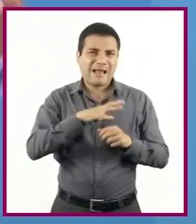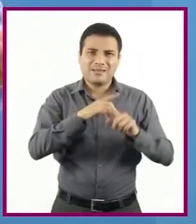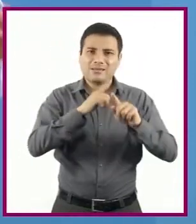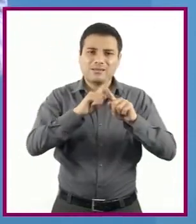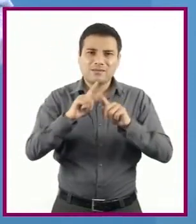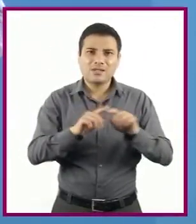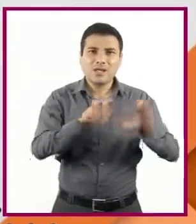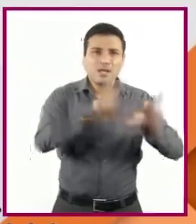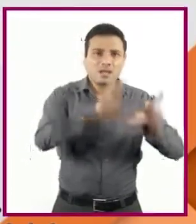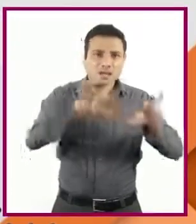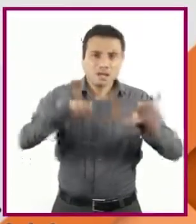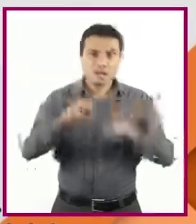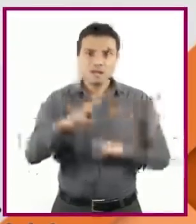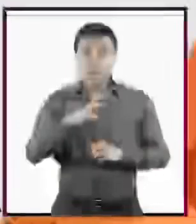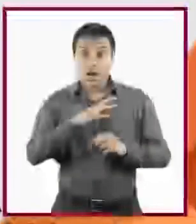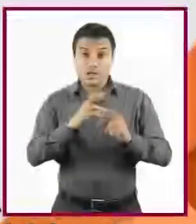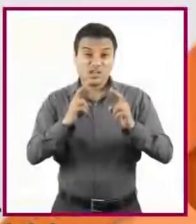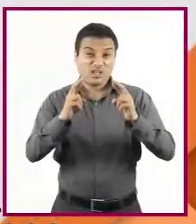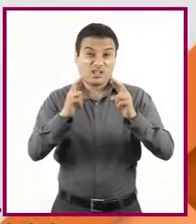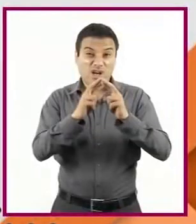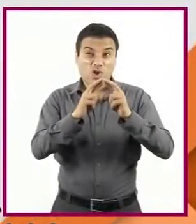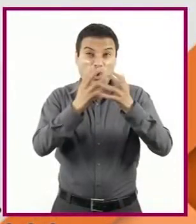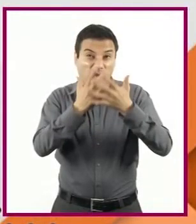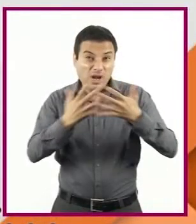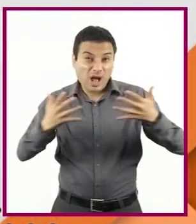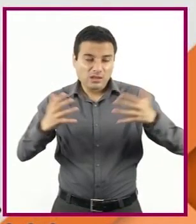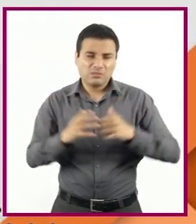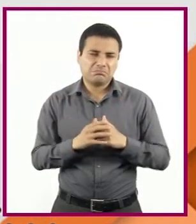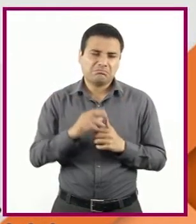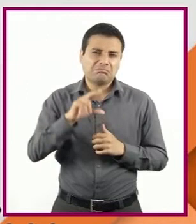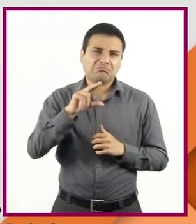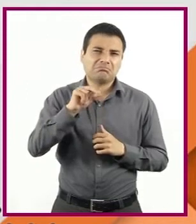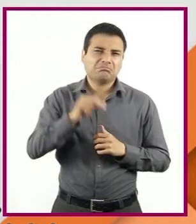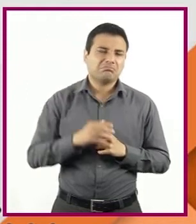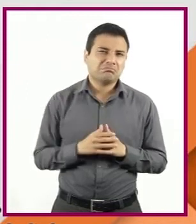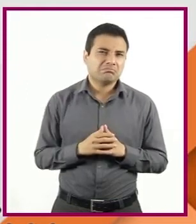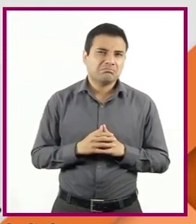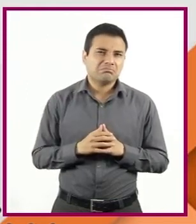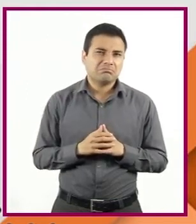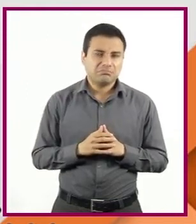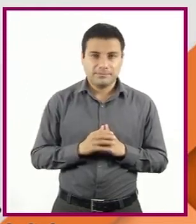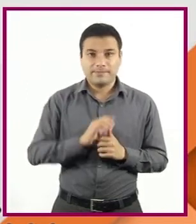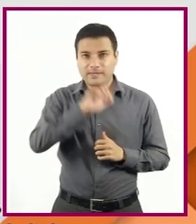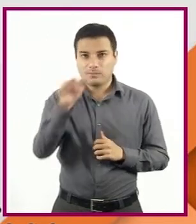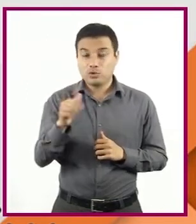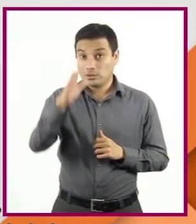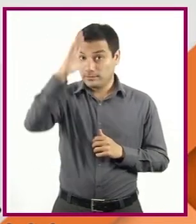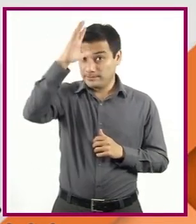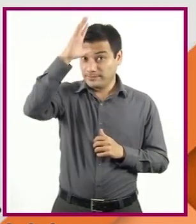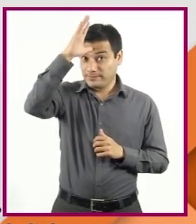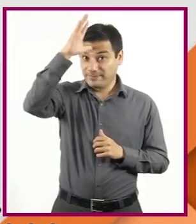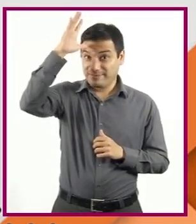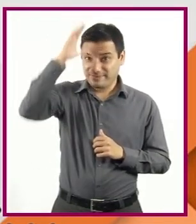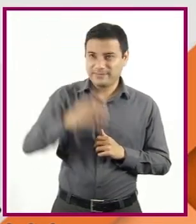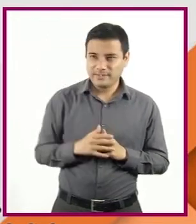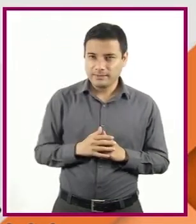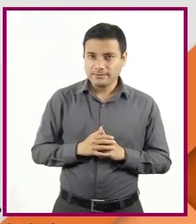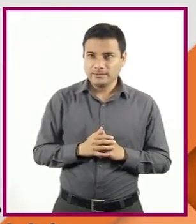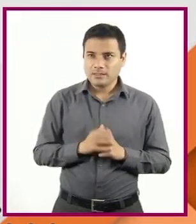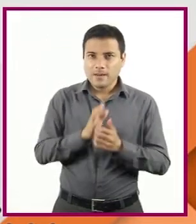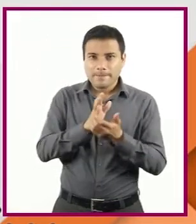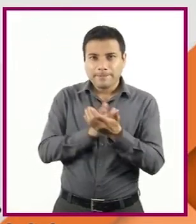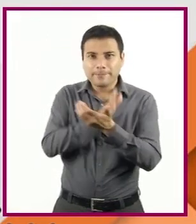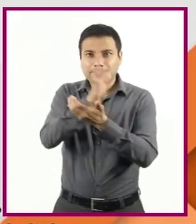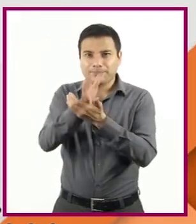políticos religiosos. Hacia el siglo XV, la expansión mexica llegó por el sur de la Huasteca